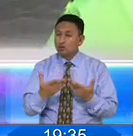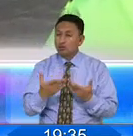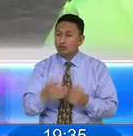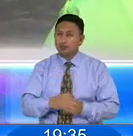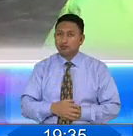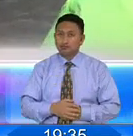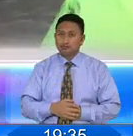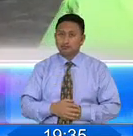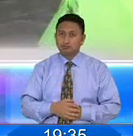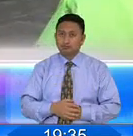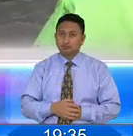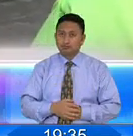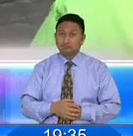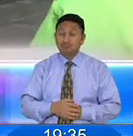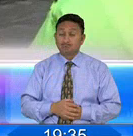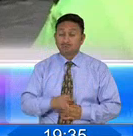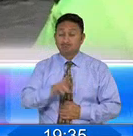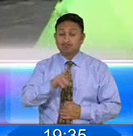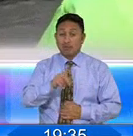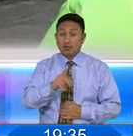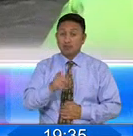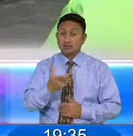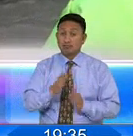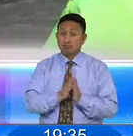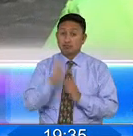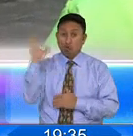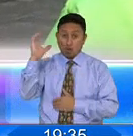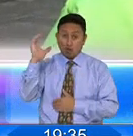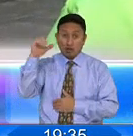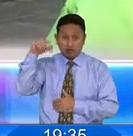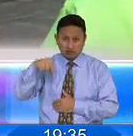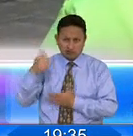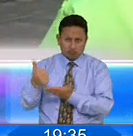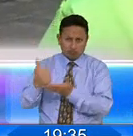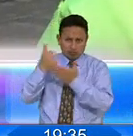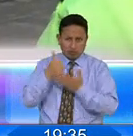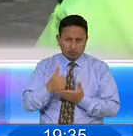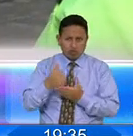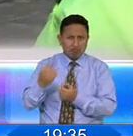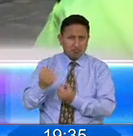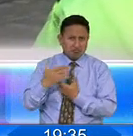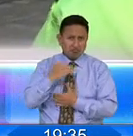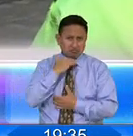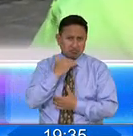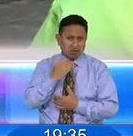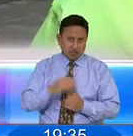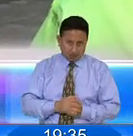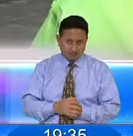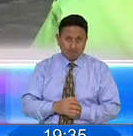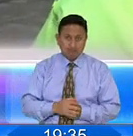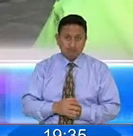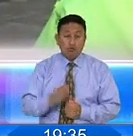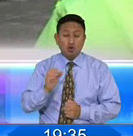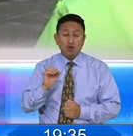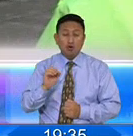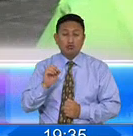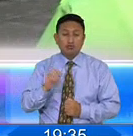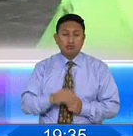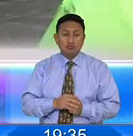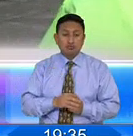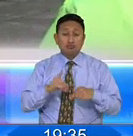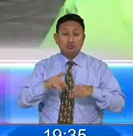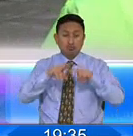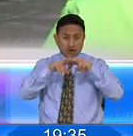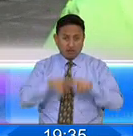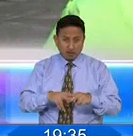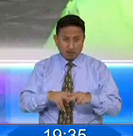ese vehículo. Sí, muchas veces se pide a Colombia para que nos aporte alguna información o específicamente verifiquen